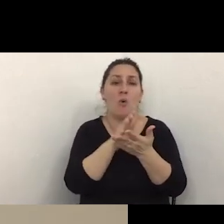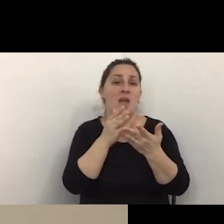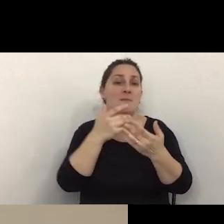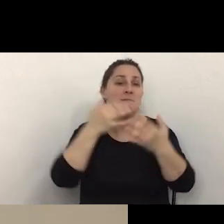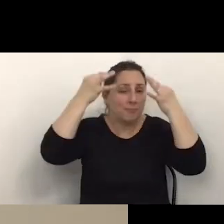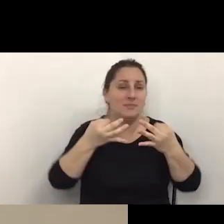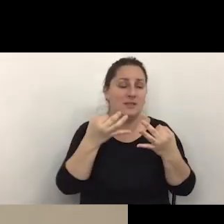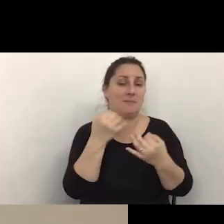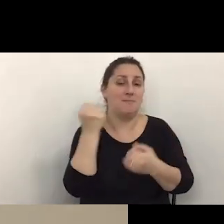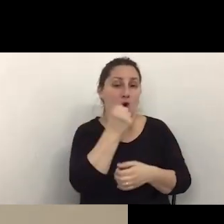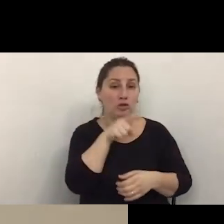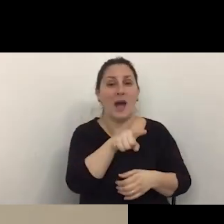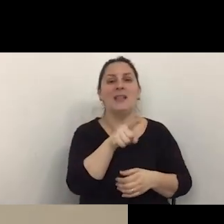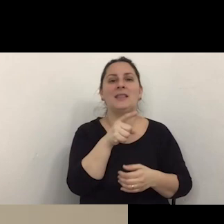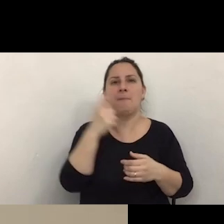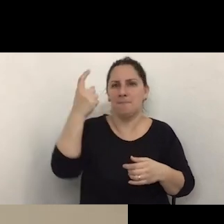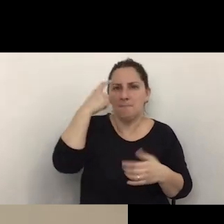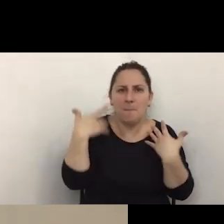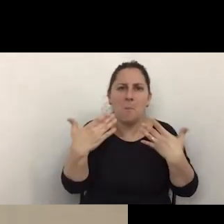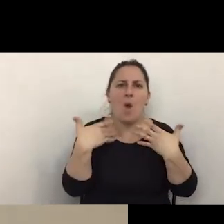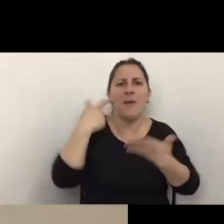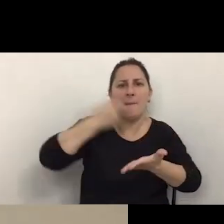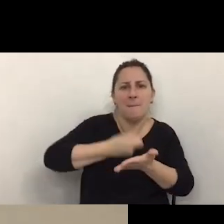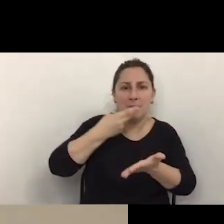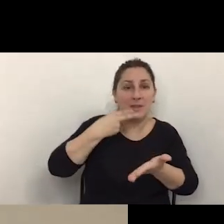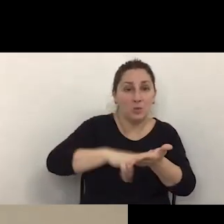una determinación de la capacidad contributiva,